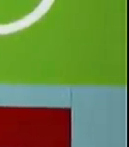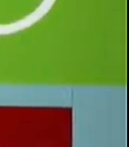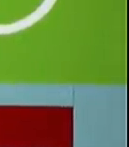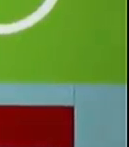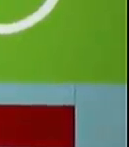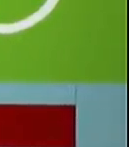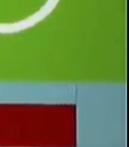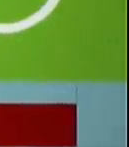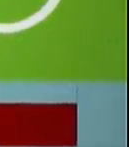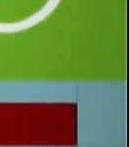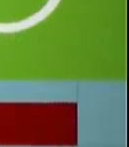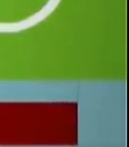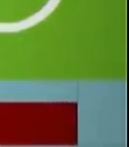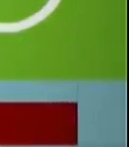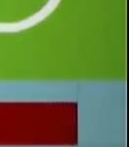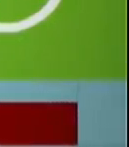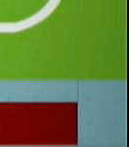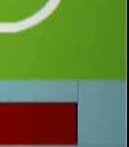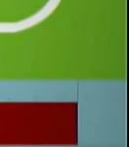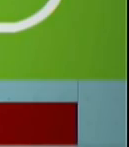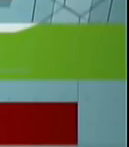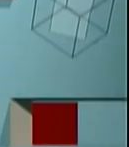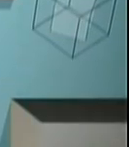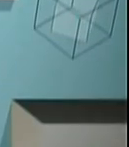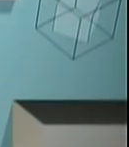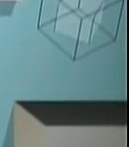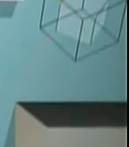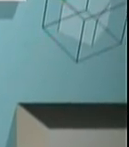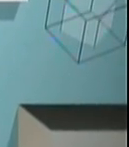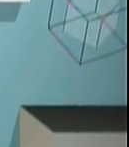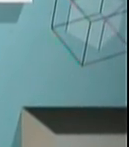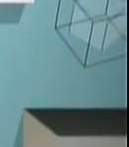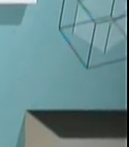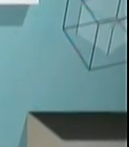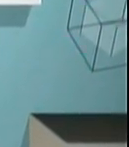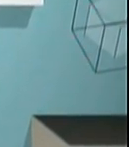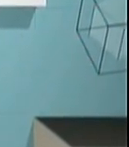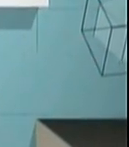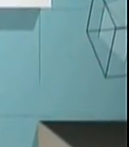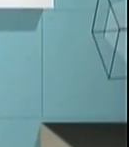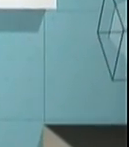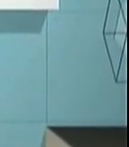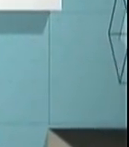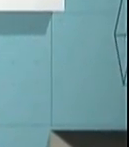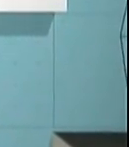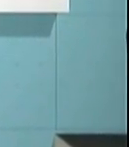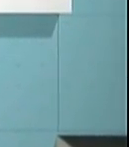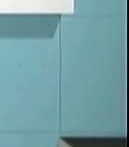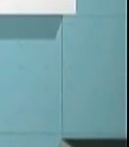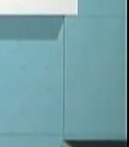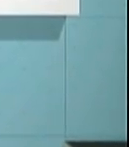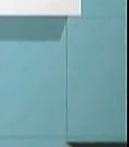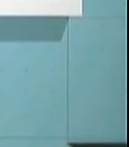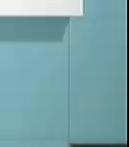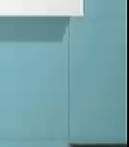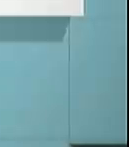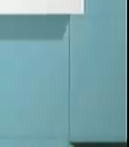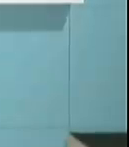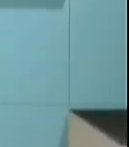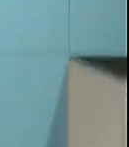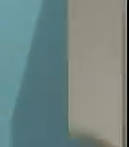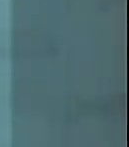de vestir y úsalo correctamente. Lávate las manos con frecuencia. Incorpora otras formas de saludo